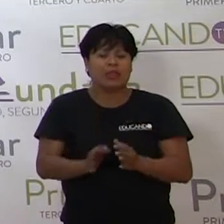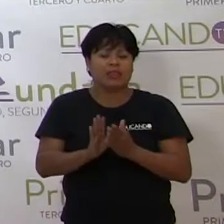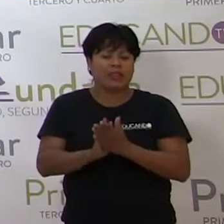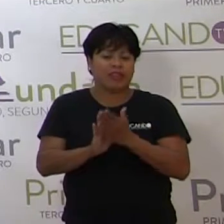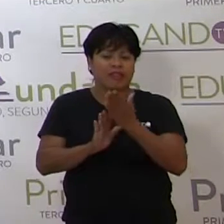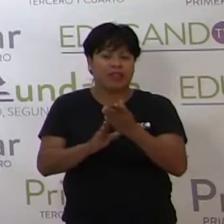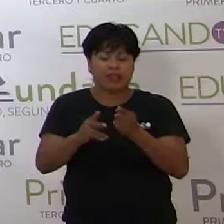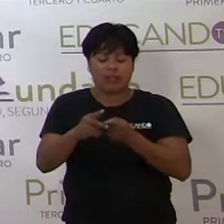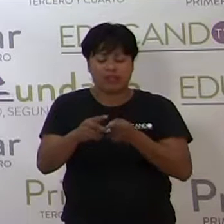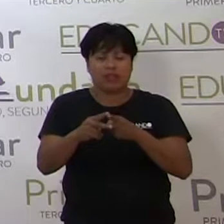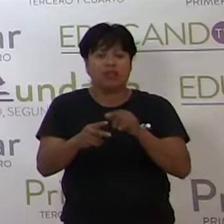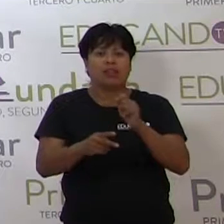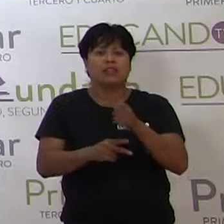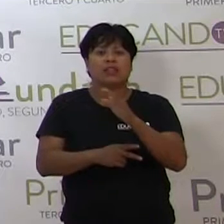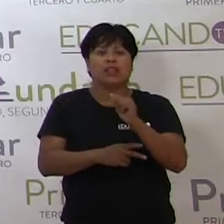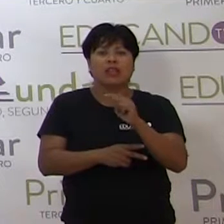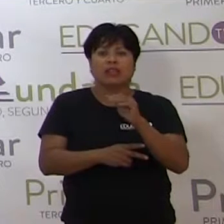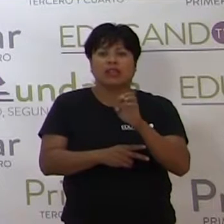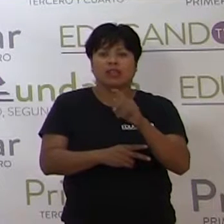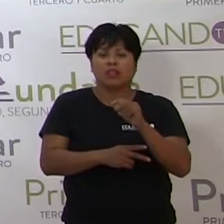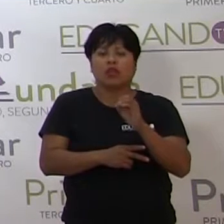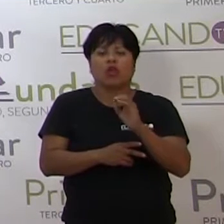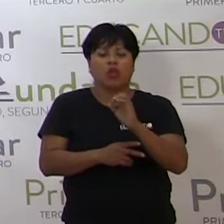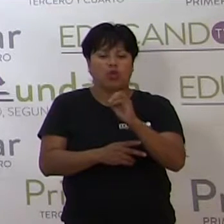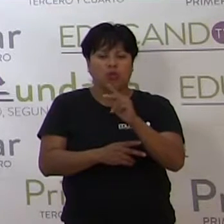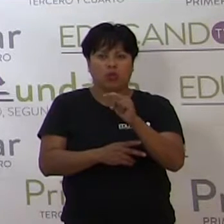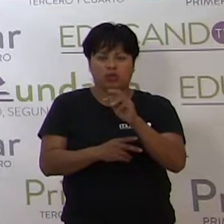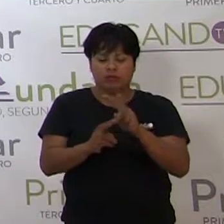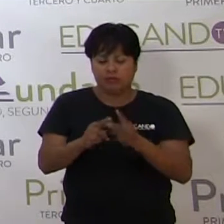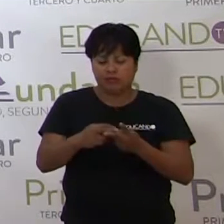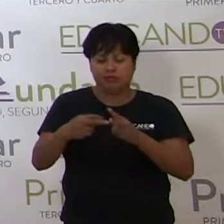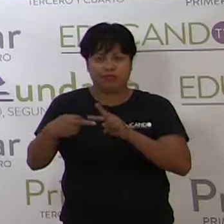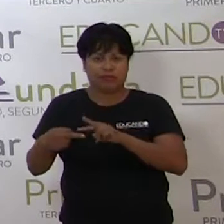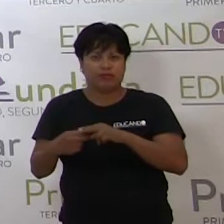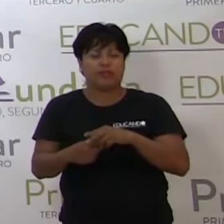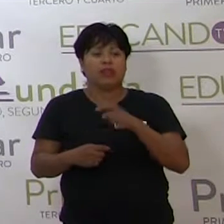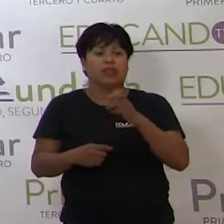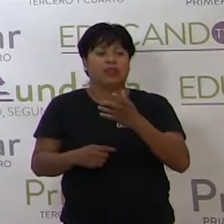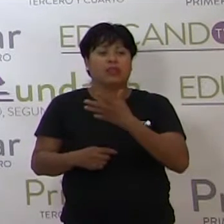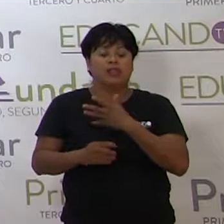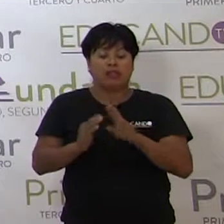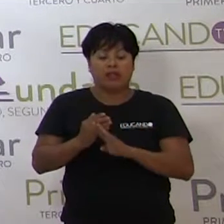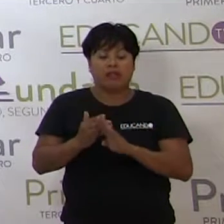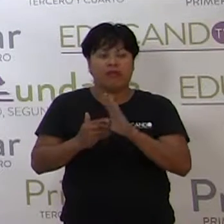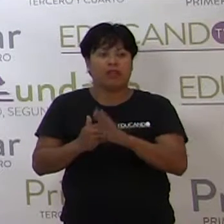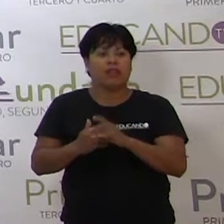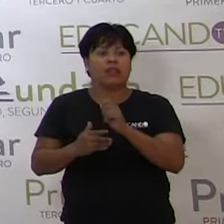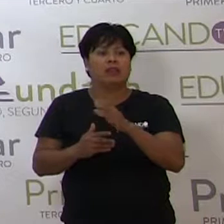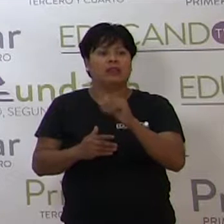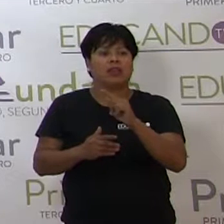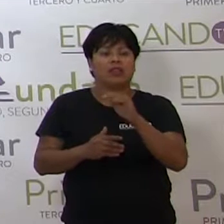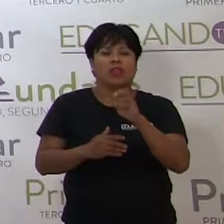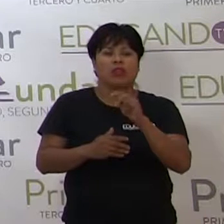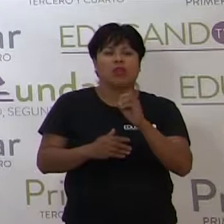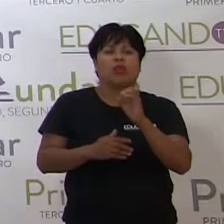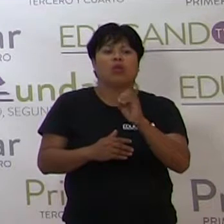del ángulo es cateto opuesto. El lado que está enfrente es cateto